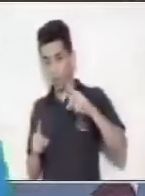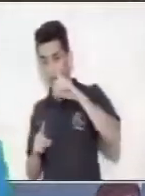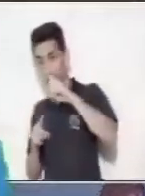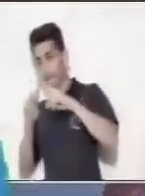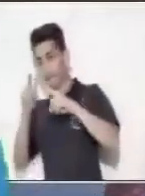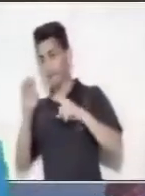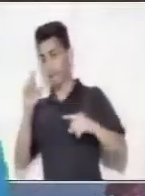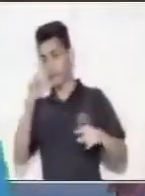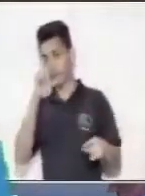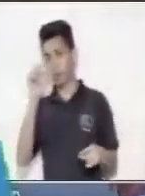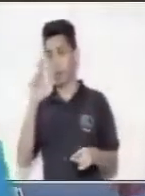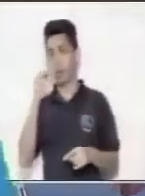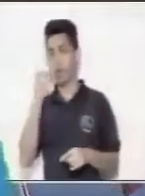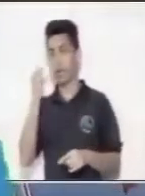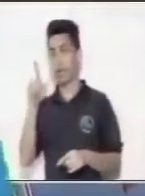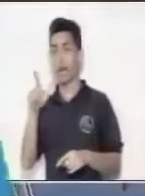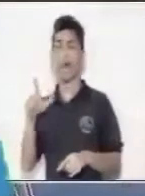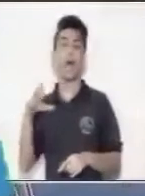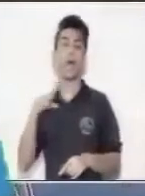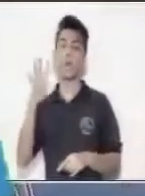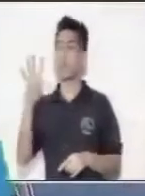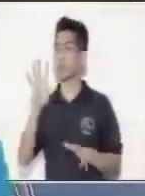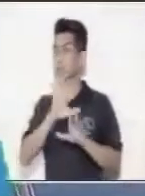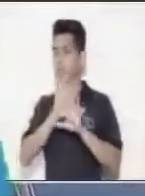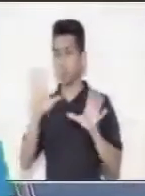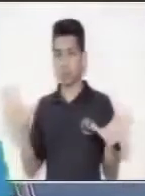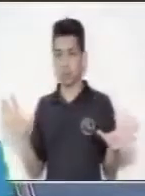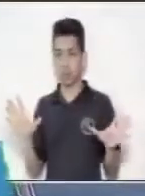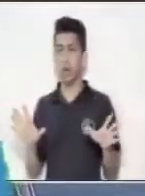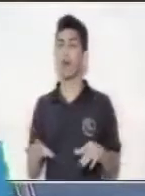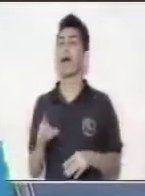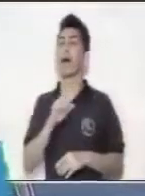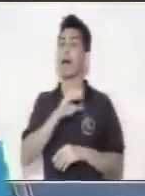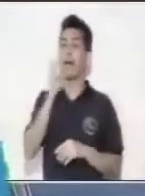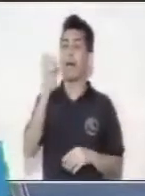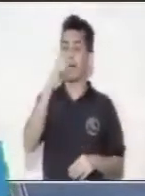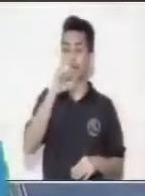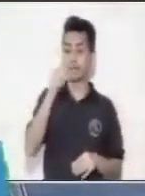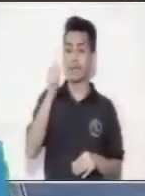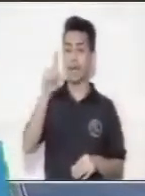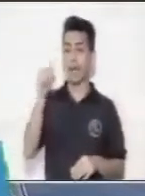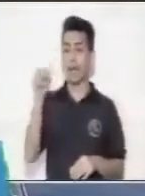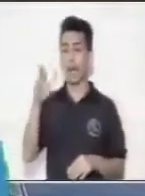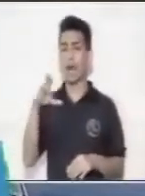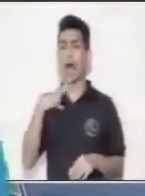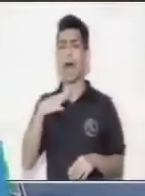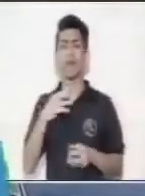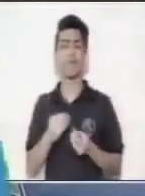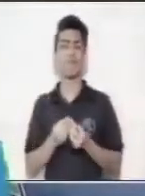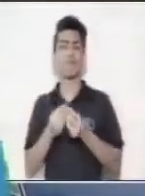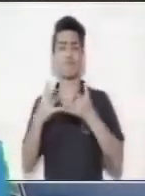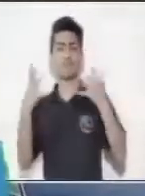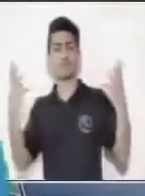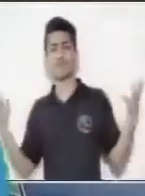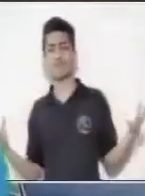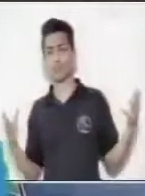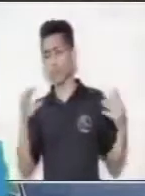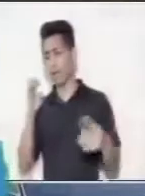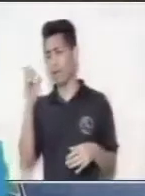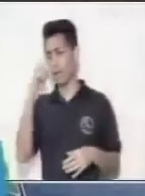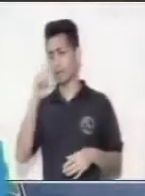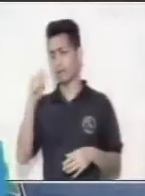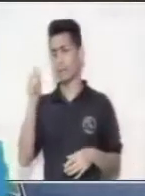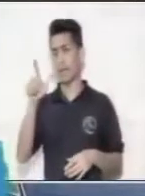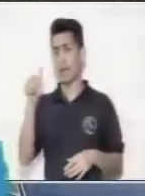4. Magnitudes escalares existen muchas cantidades escalares.